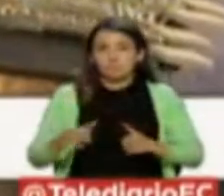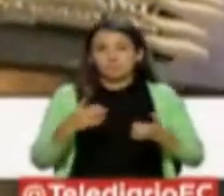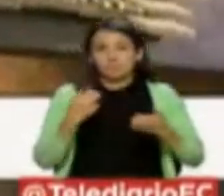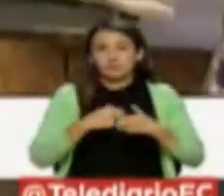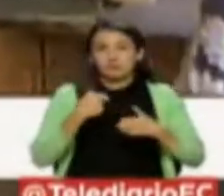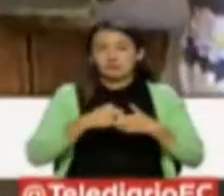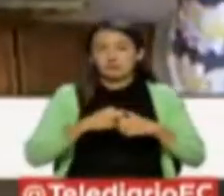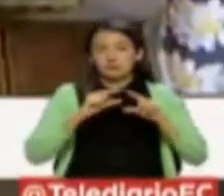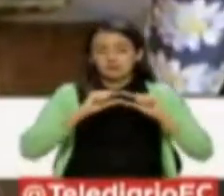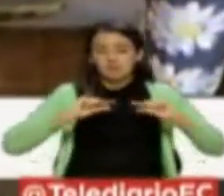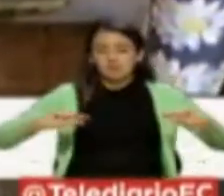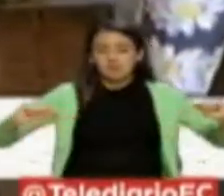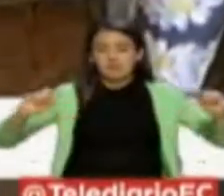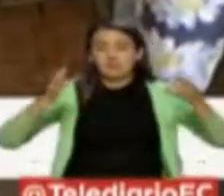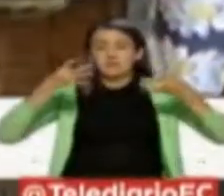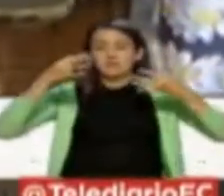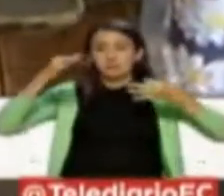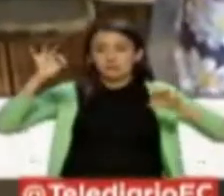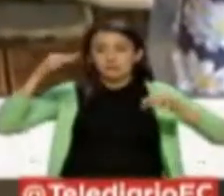carrizo, tela,